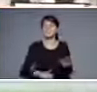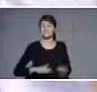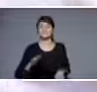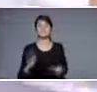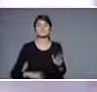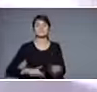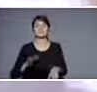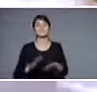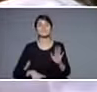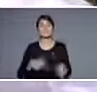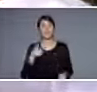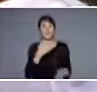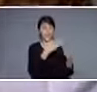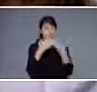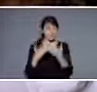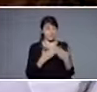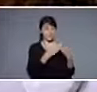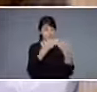estoy. Si vas a